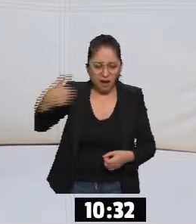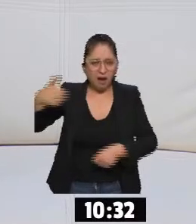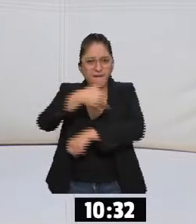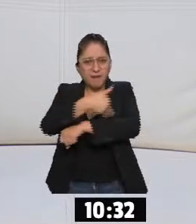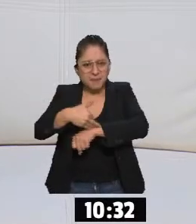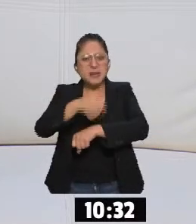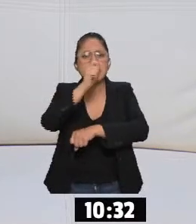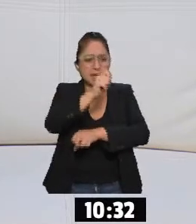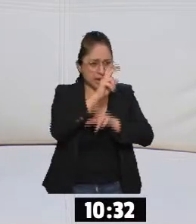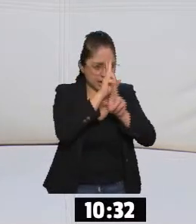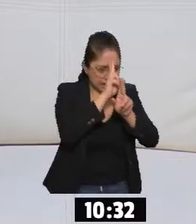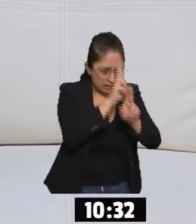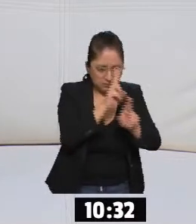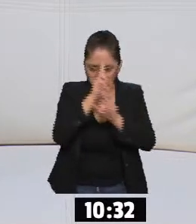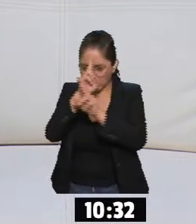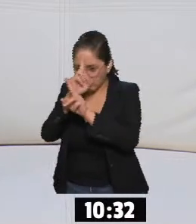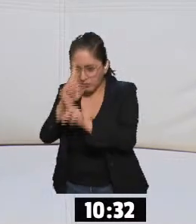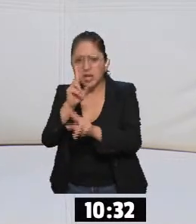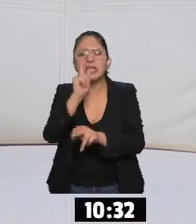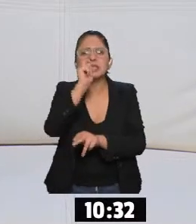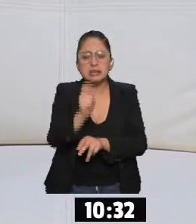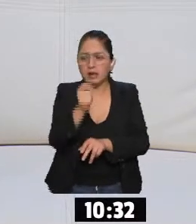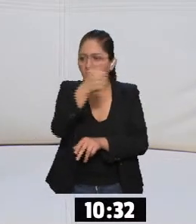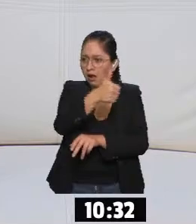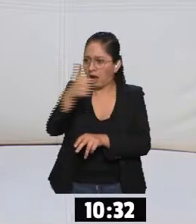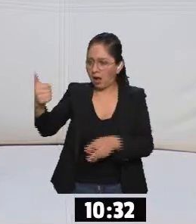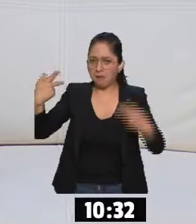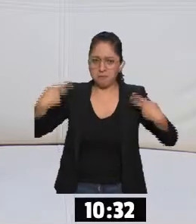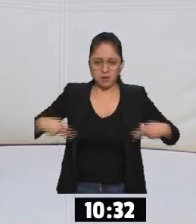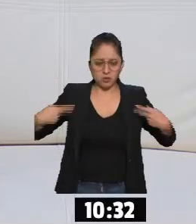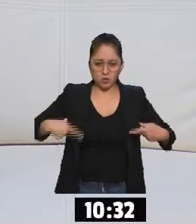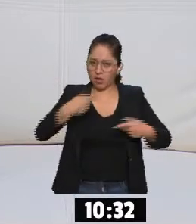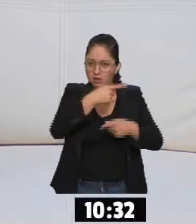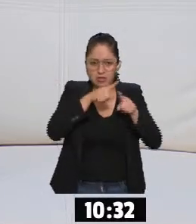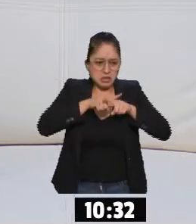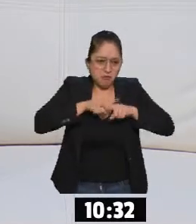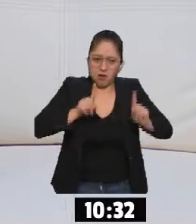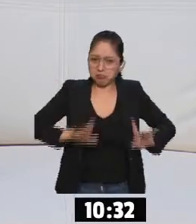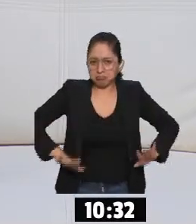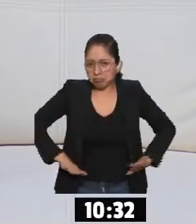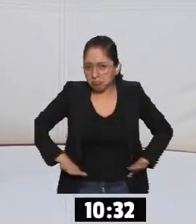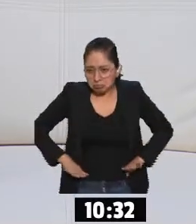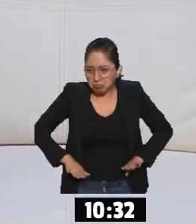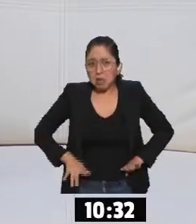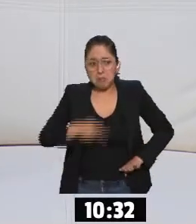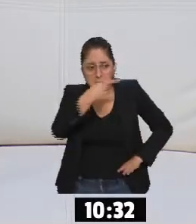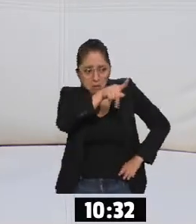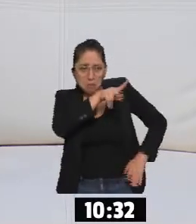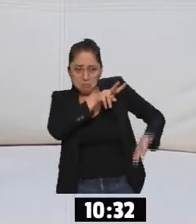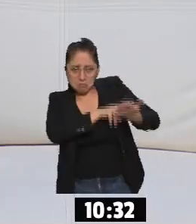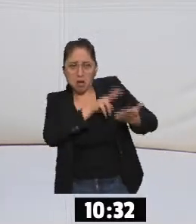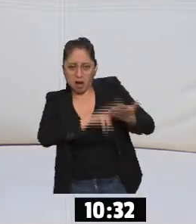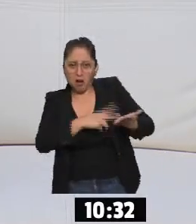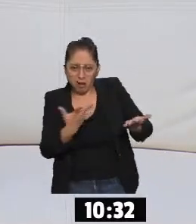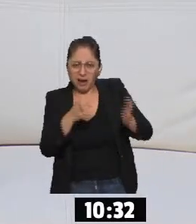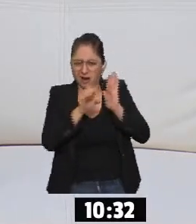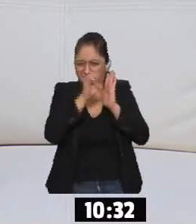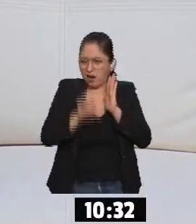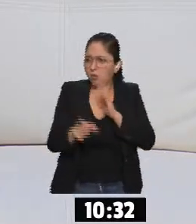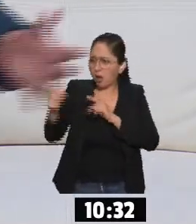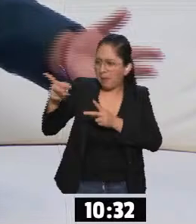que somos diferentes, que somos importantes, valiosos y que no porque el vecino o la